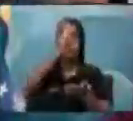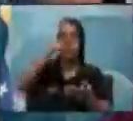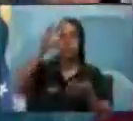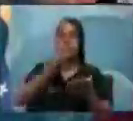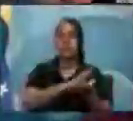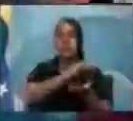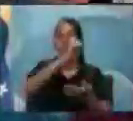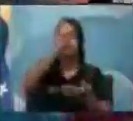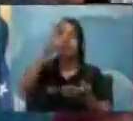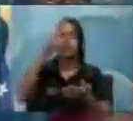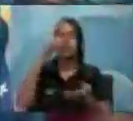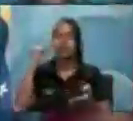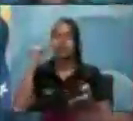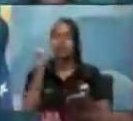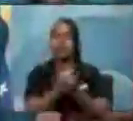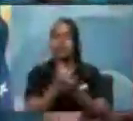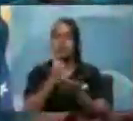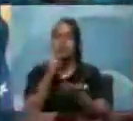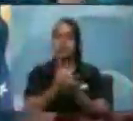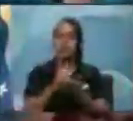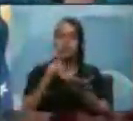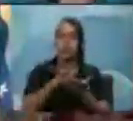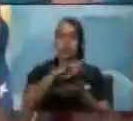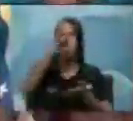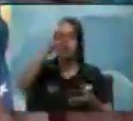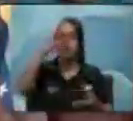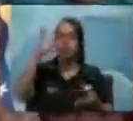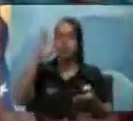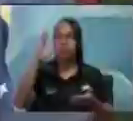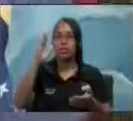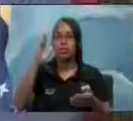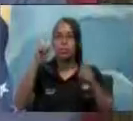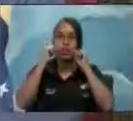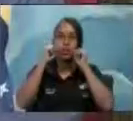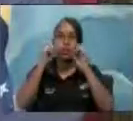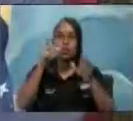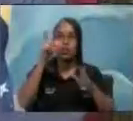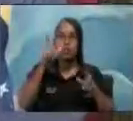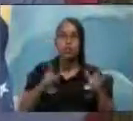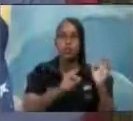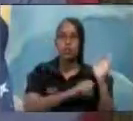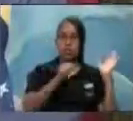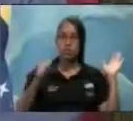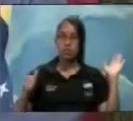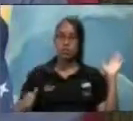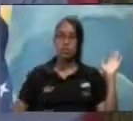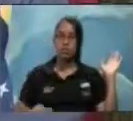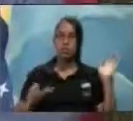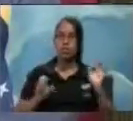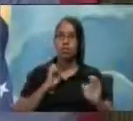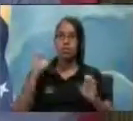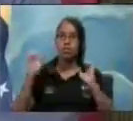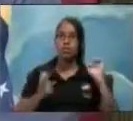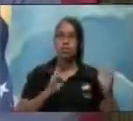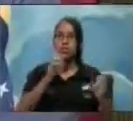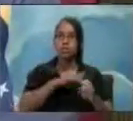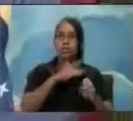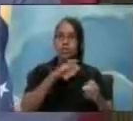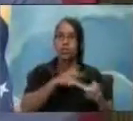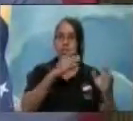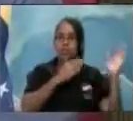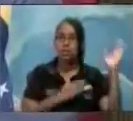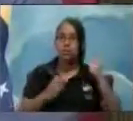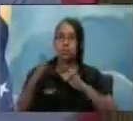¡Gloria a Dios! ¡Gloria a Dios! ¡Gloria a Dios! Bendito sea el Señor. ¡Qué emoción! Se siente la presencia del